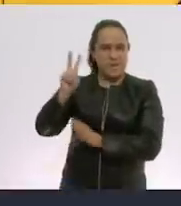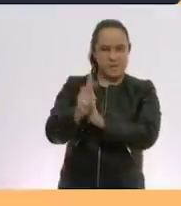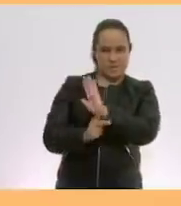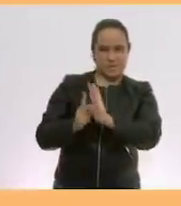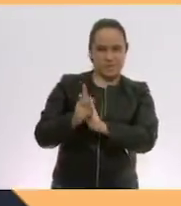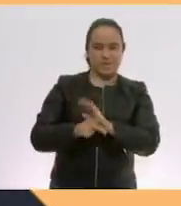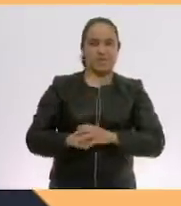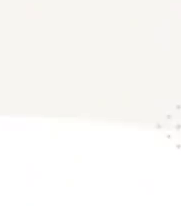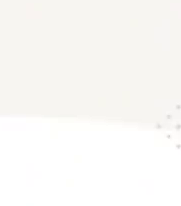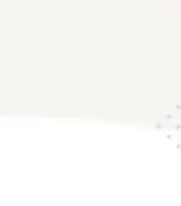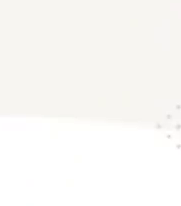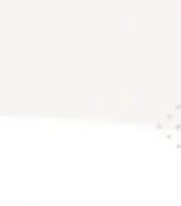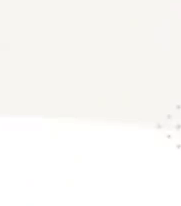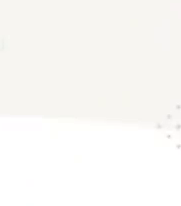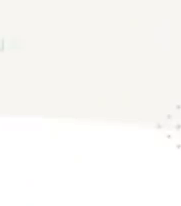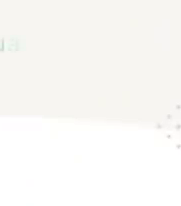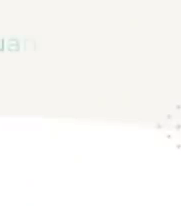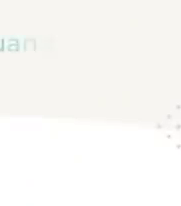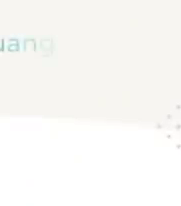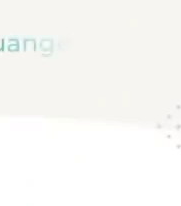video.